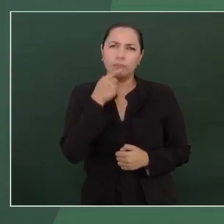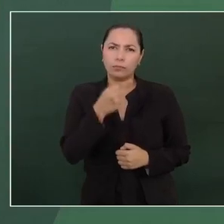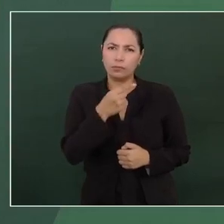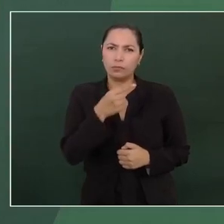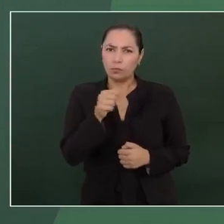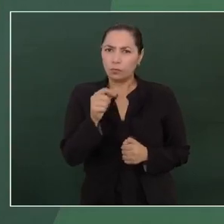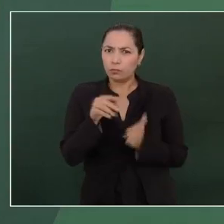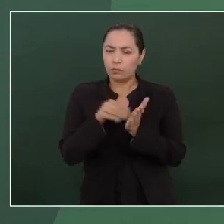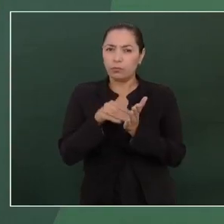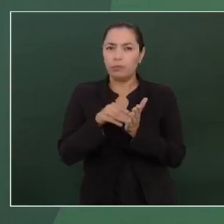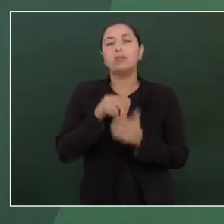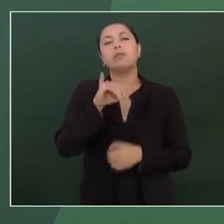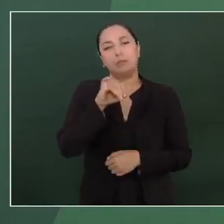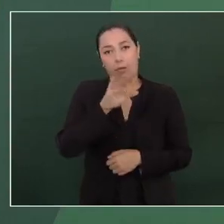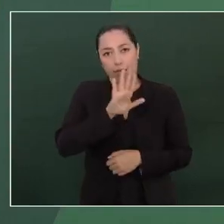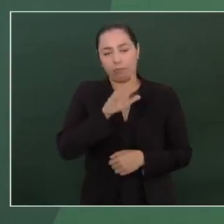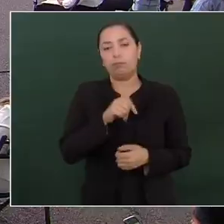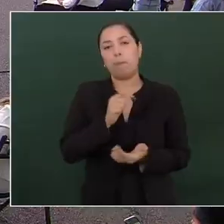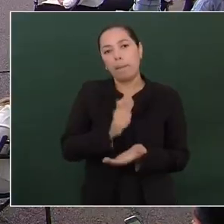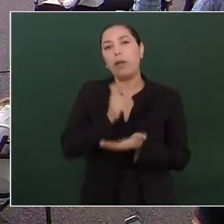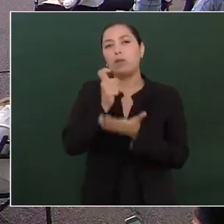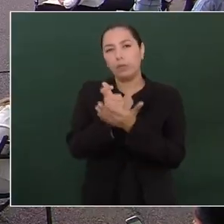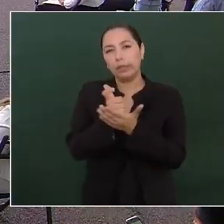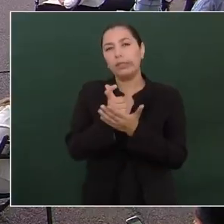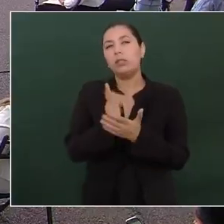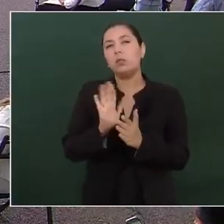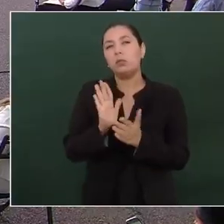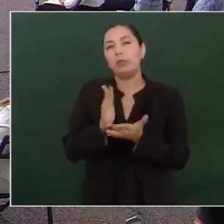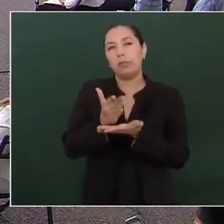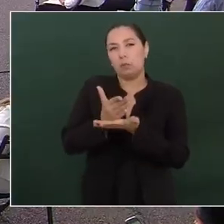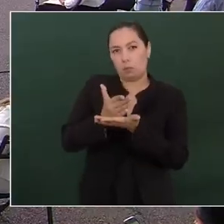Todavía pagó una parte, pagó